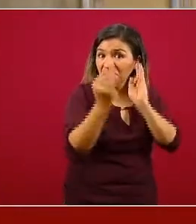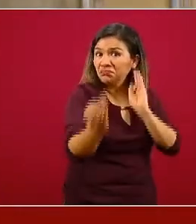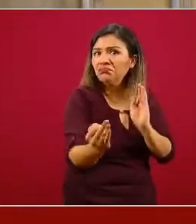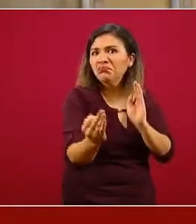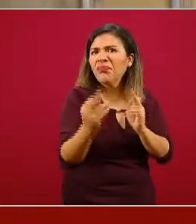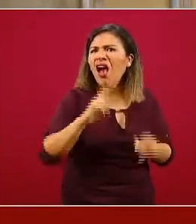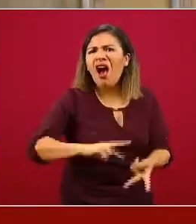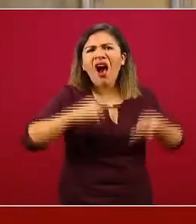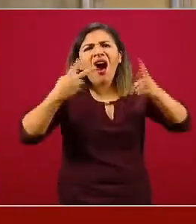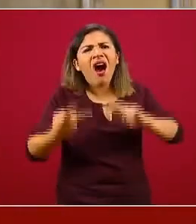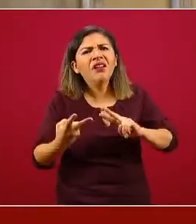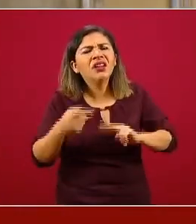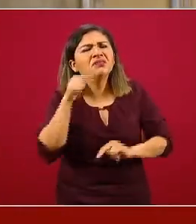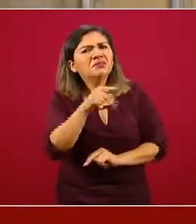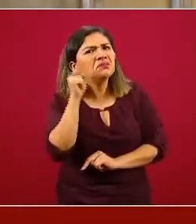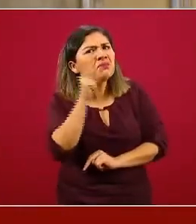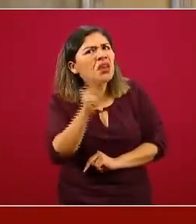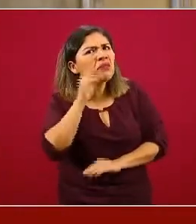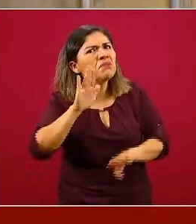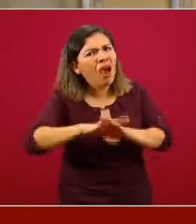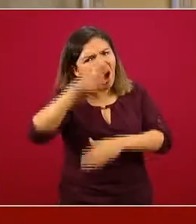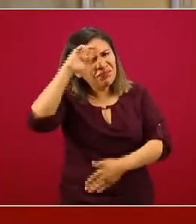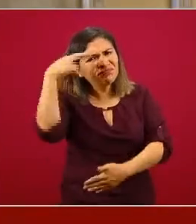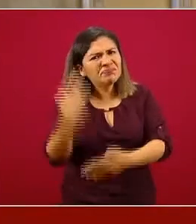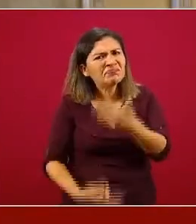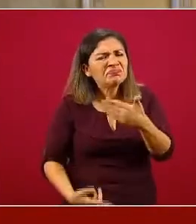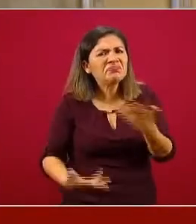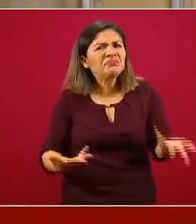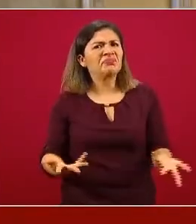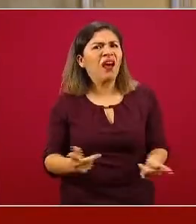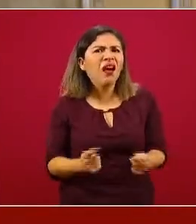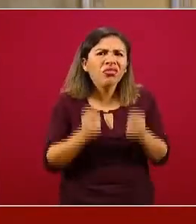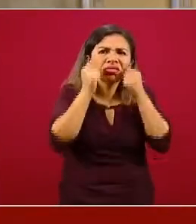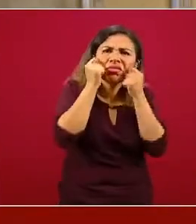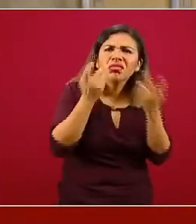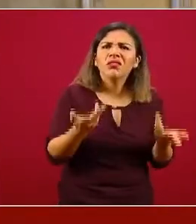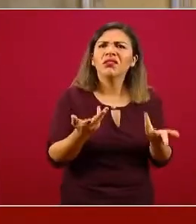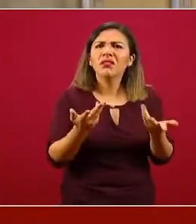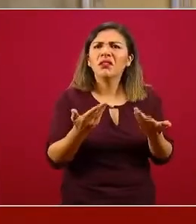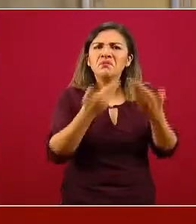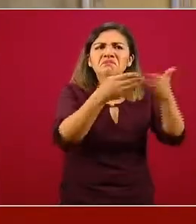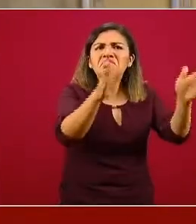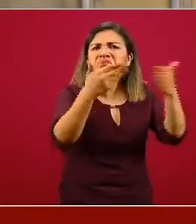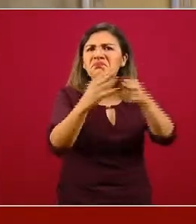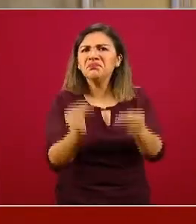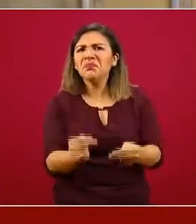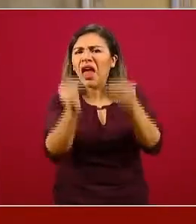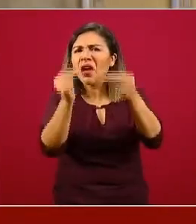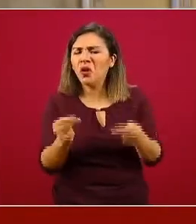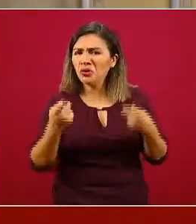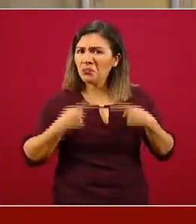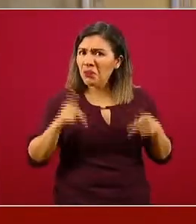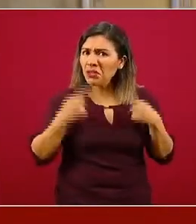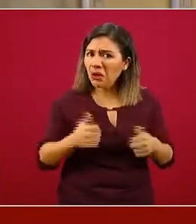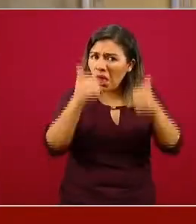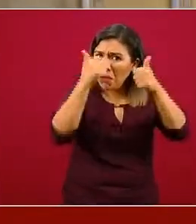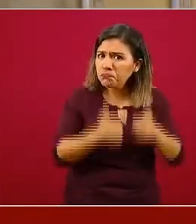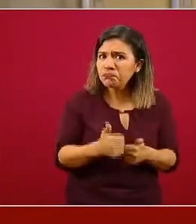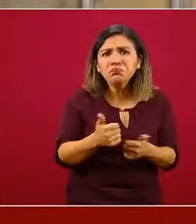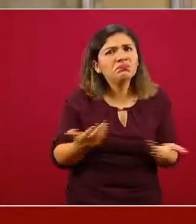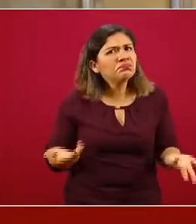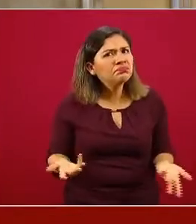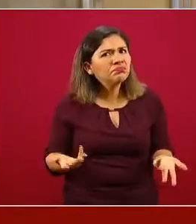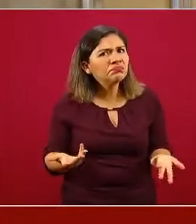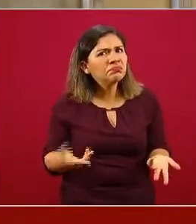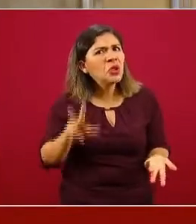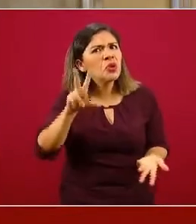contrario, está habiendo más rebeldía, está habiendo más, están abriendo negocios. La gente ya no está creyendo,